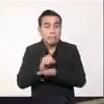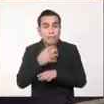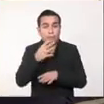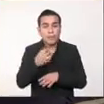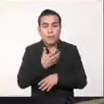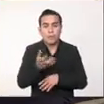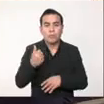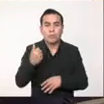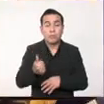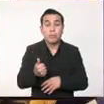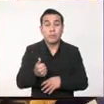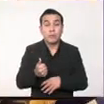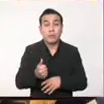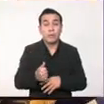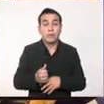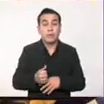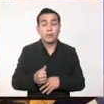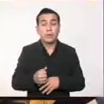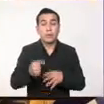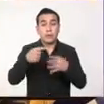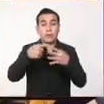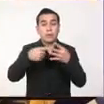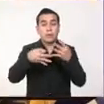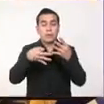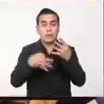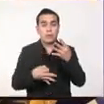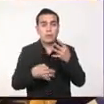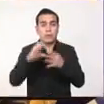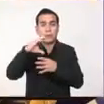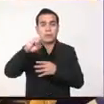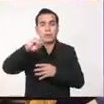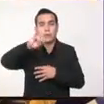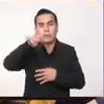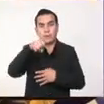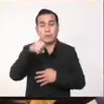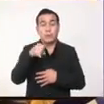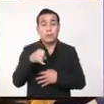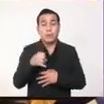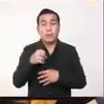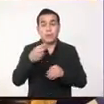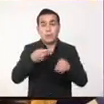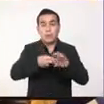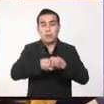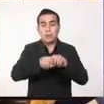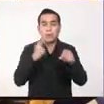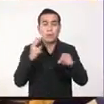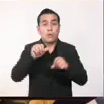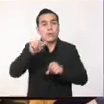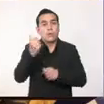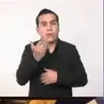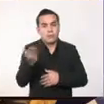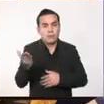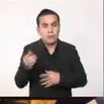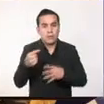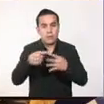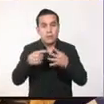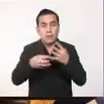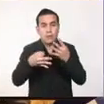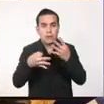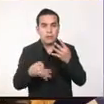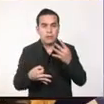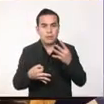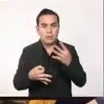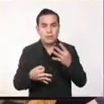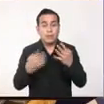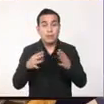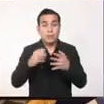todo bien hecho. Dice la ley orgánica del órgano judicial, cuando por renuncia u otro motivo legal, como el caso de la